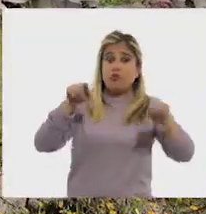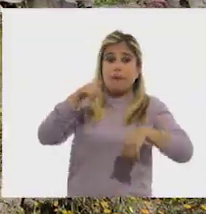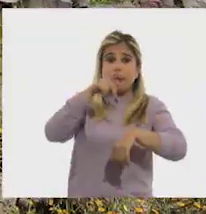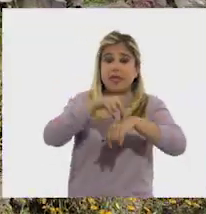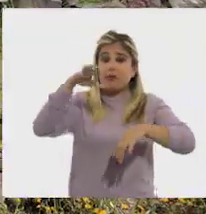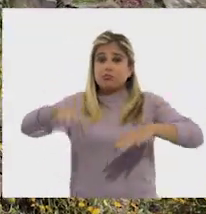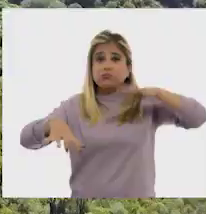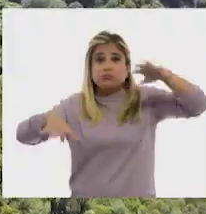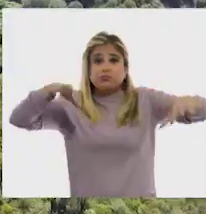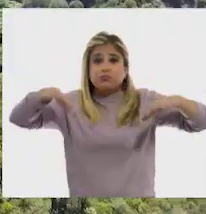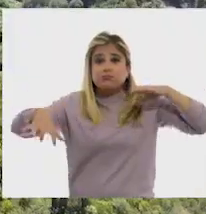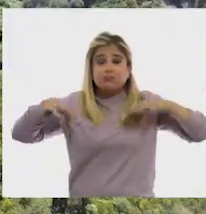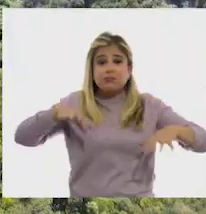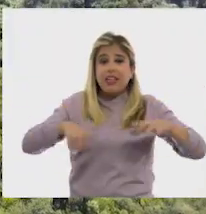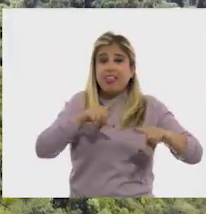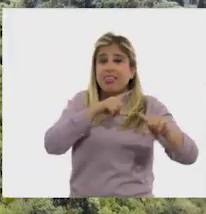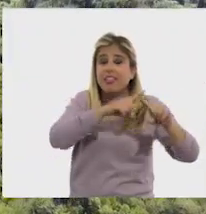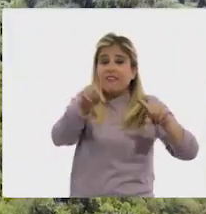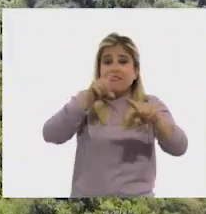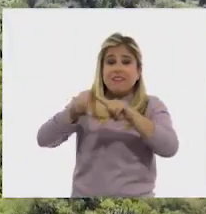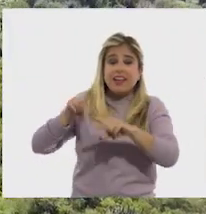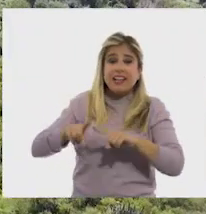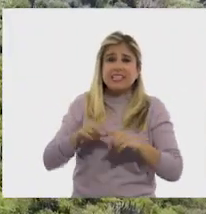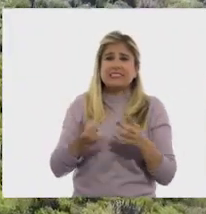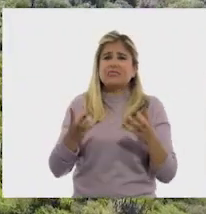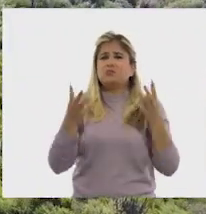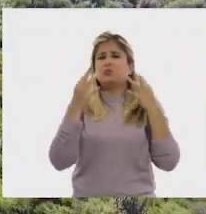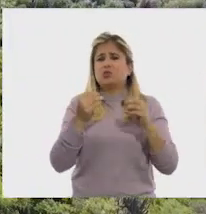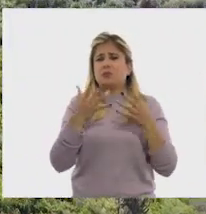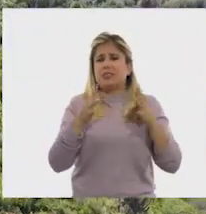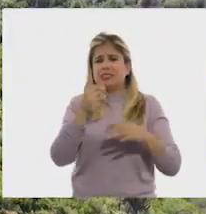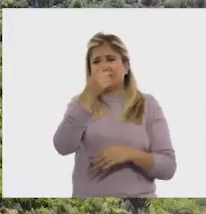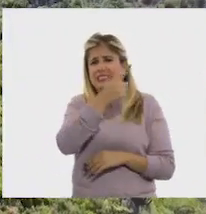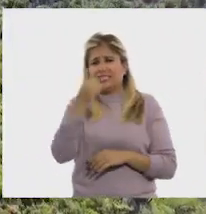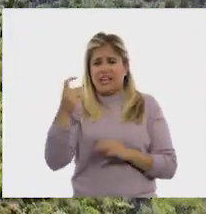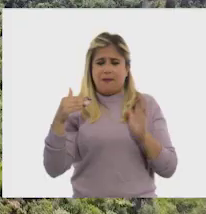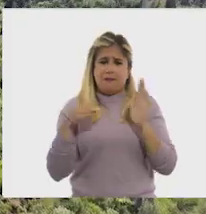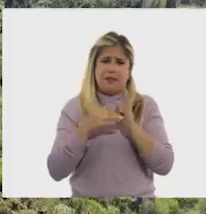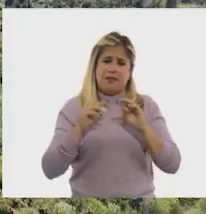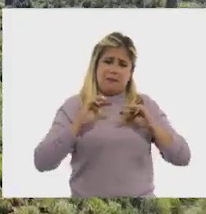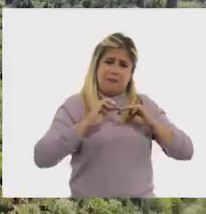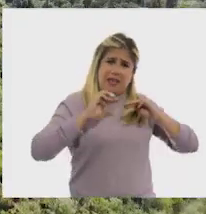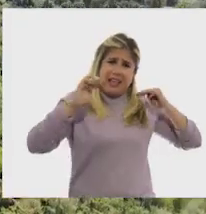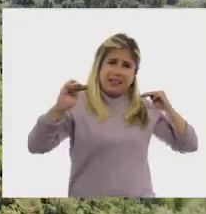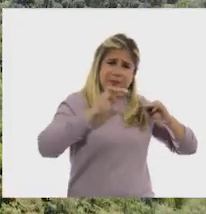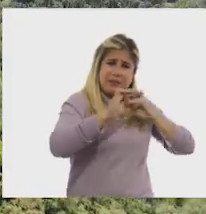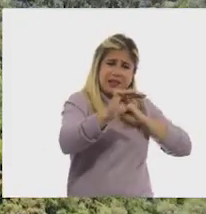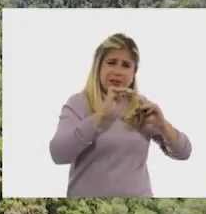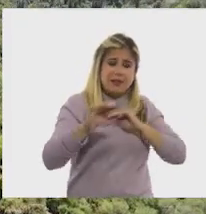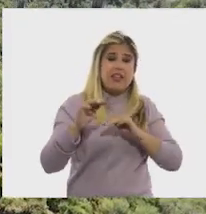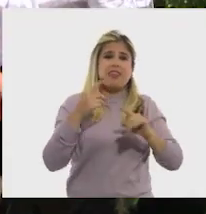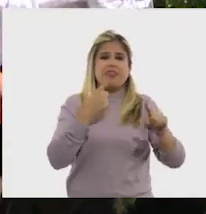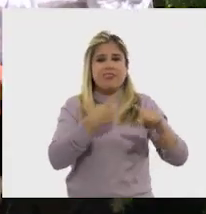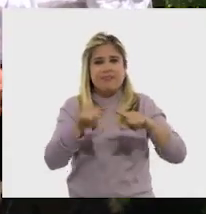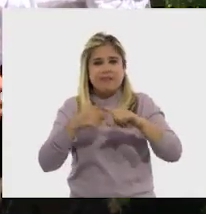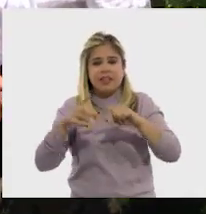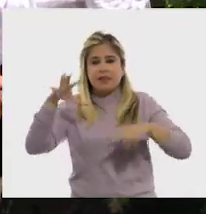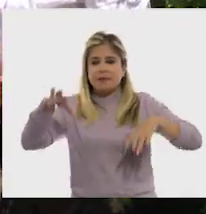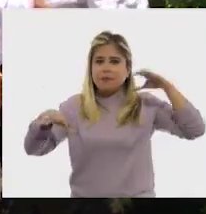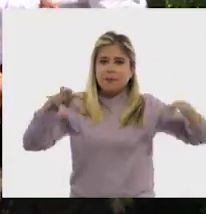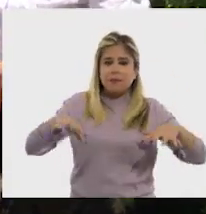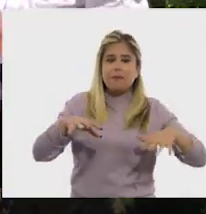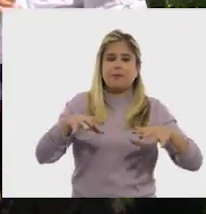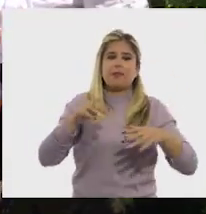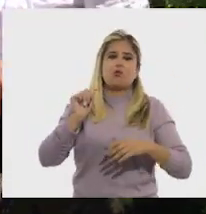están en diferentes piedras, porque es muchísimo, son más de 100 hectáreas de piedras que tienen diferentes mensajes que dejaron aquí las tribus